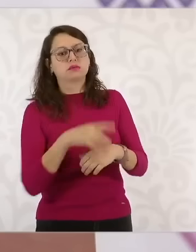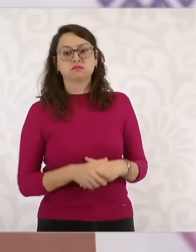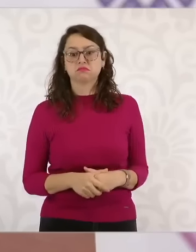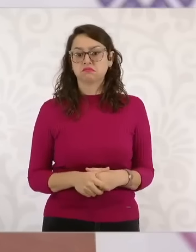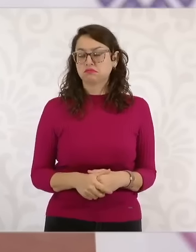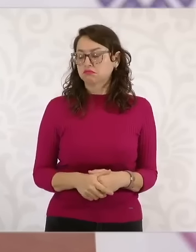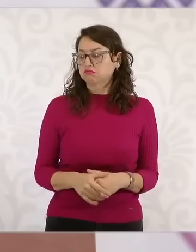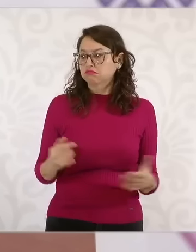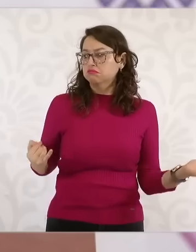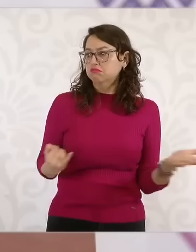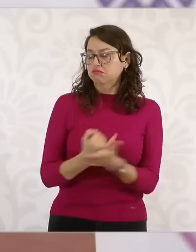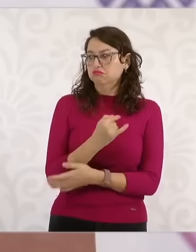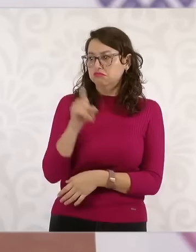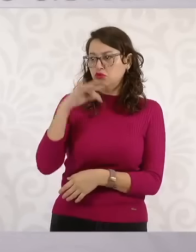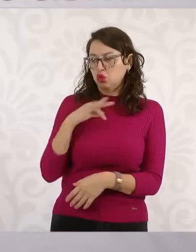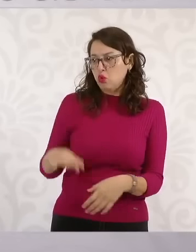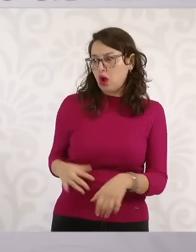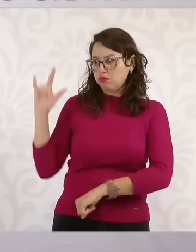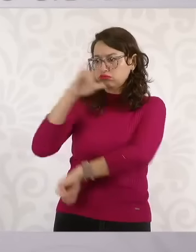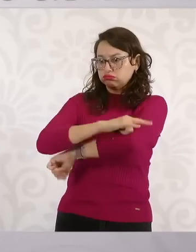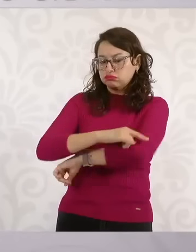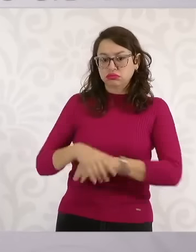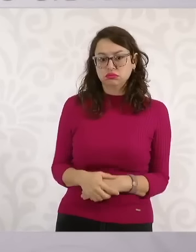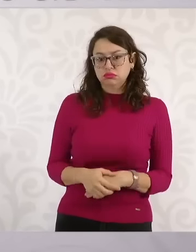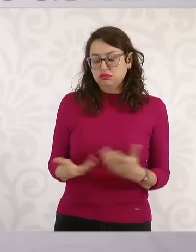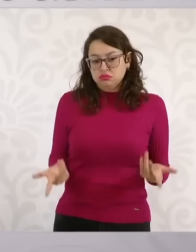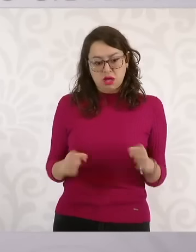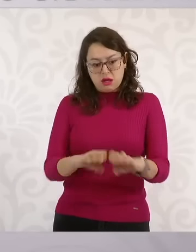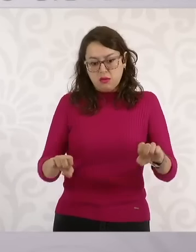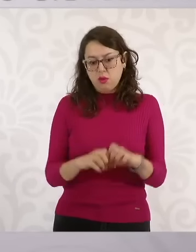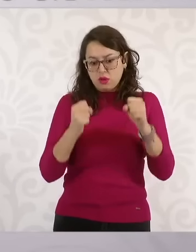qué? Bueno, fue decisión del Consejo Nacional de Seguridad,